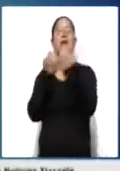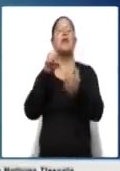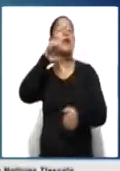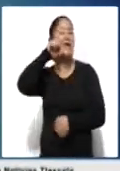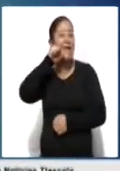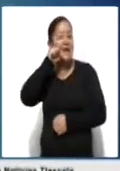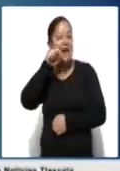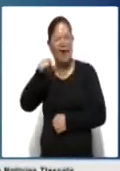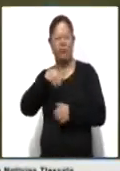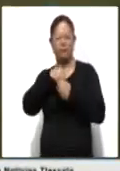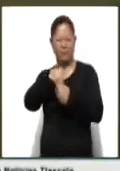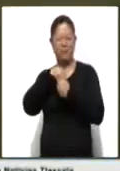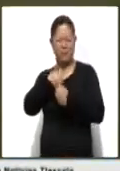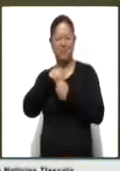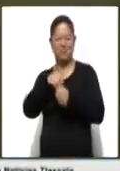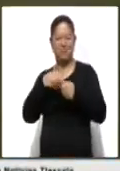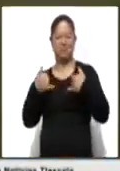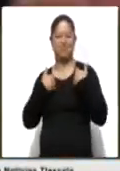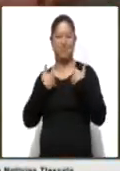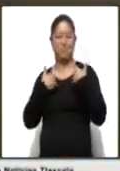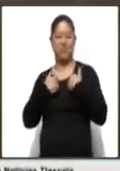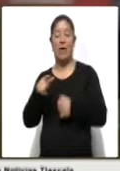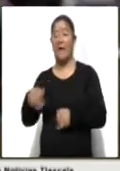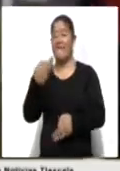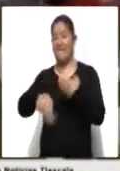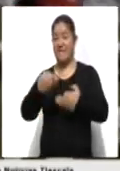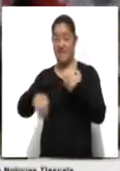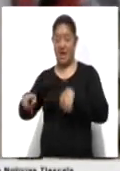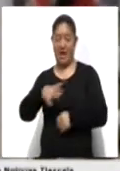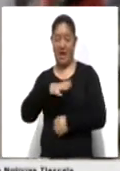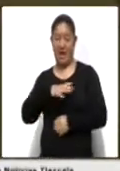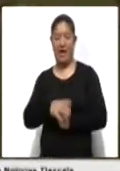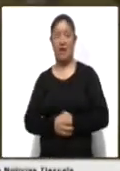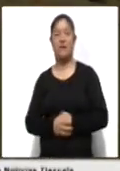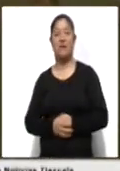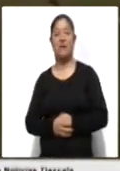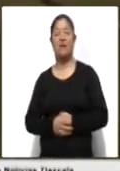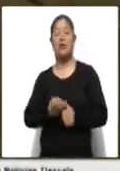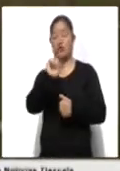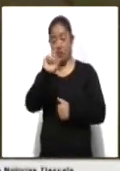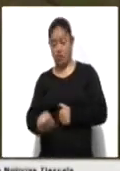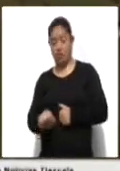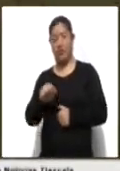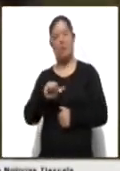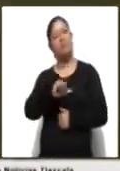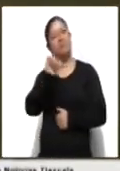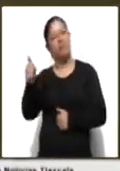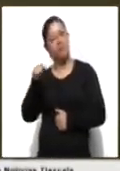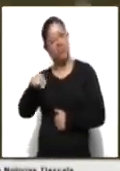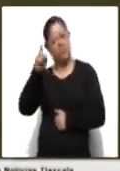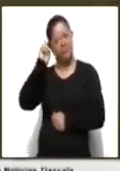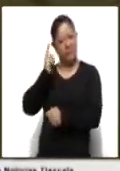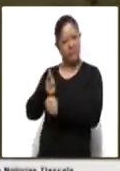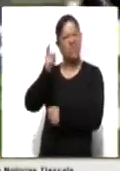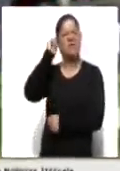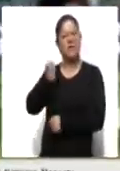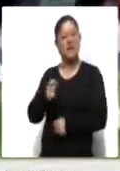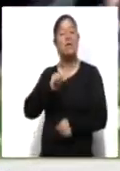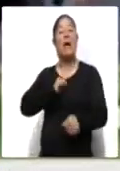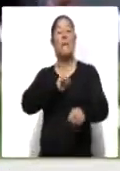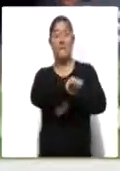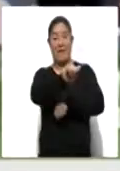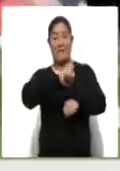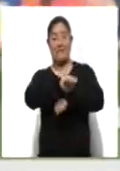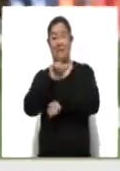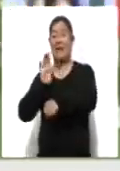de jugadores de élite. La final de la competencia sudamericana tendrá la particularidad que entre los planteles de Brasil y Argentina saldrán